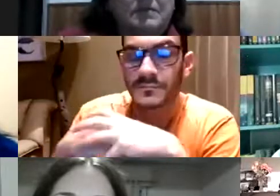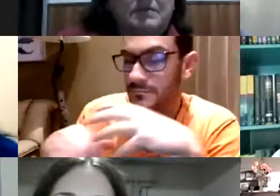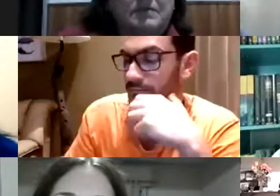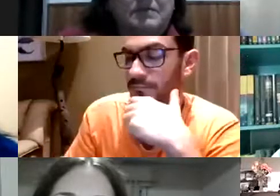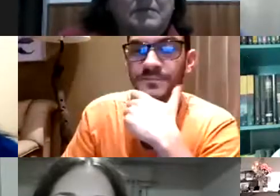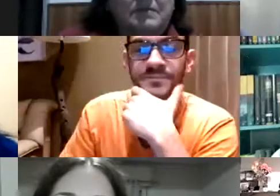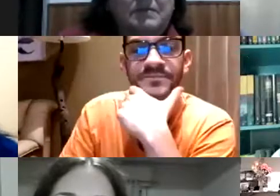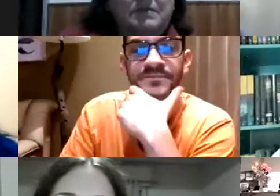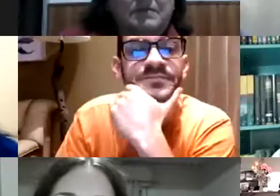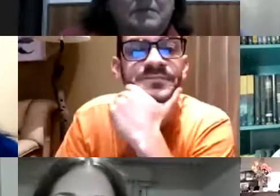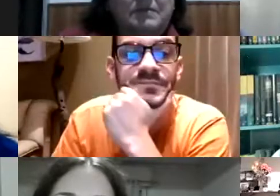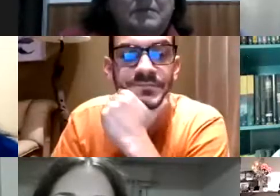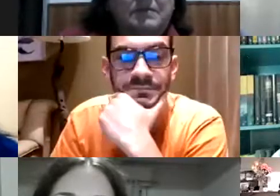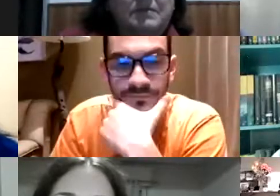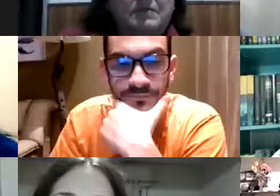acá.